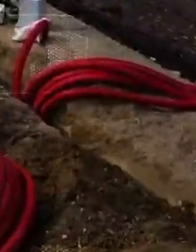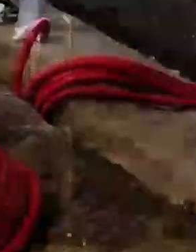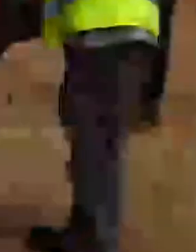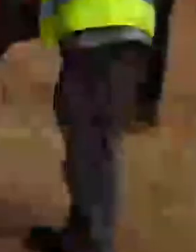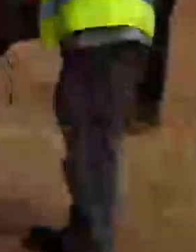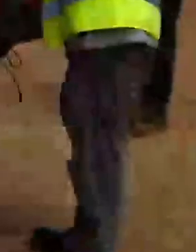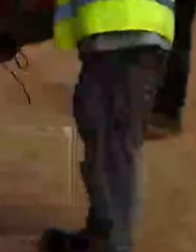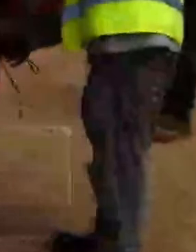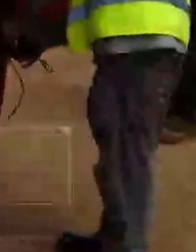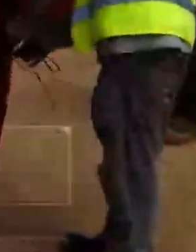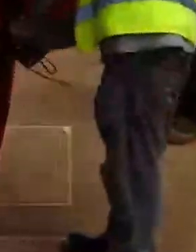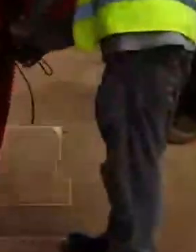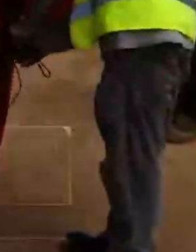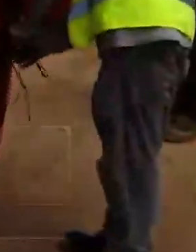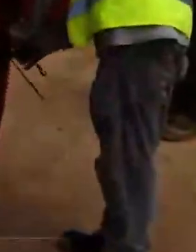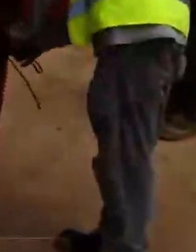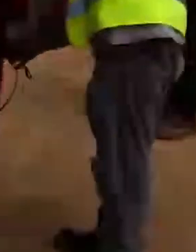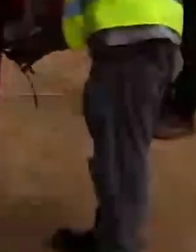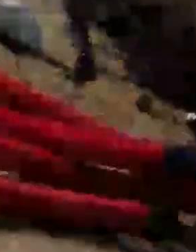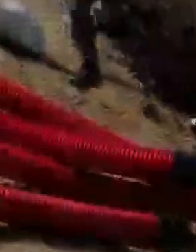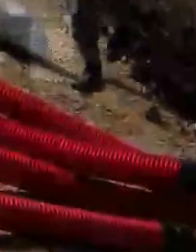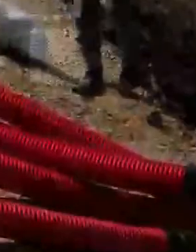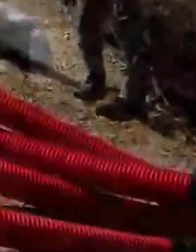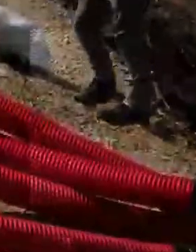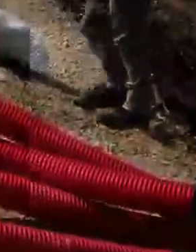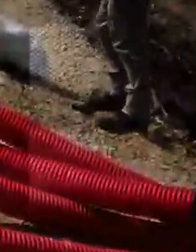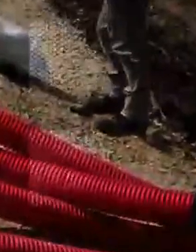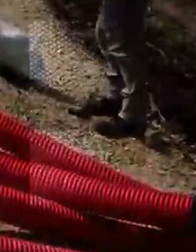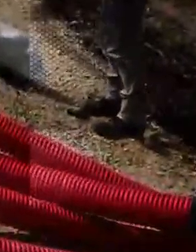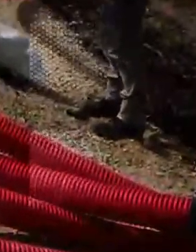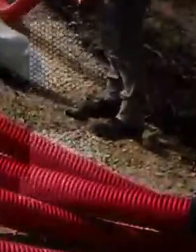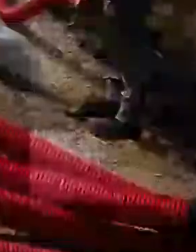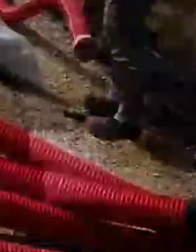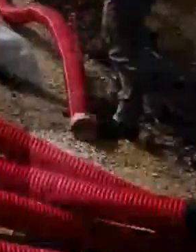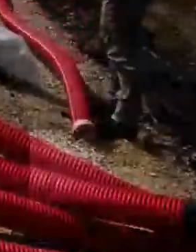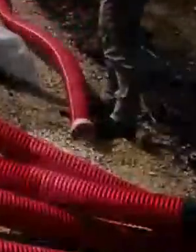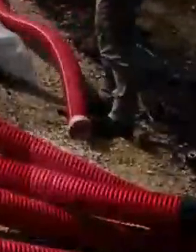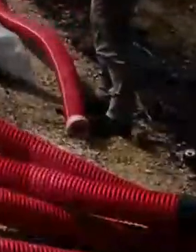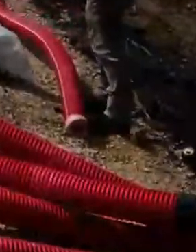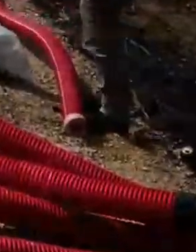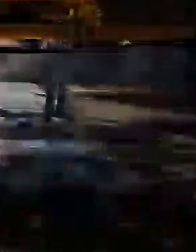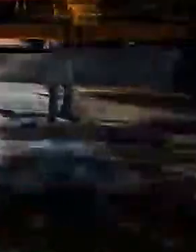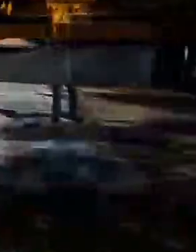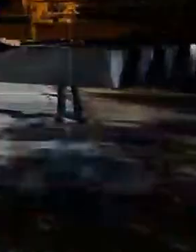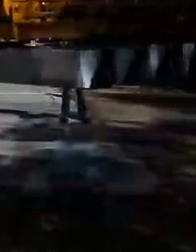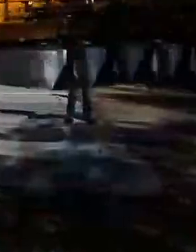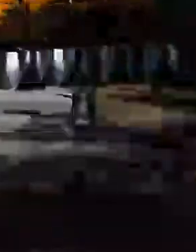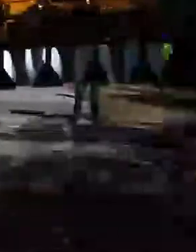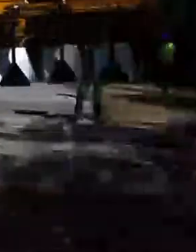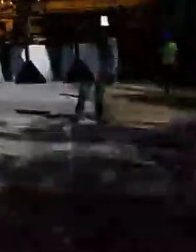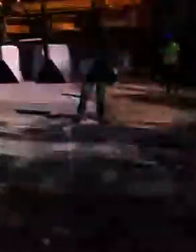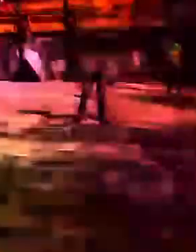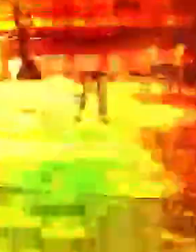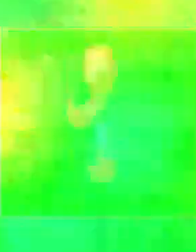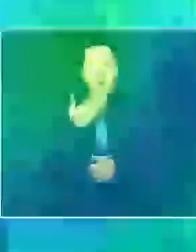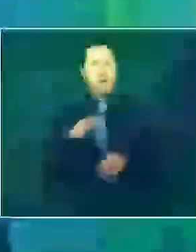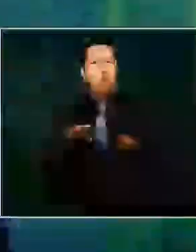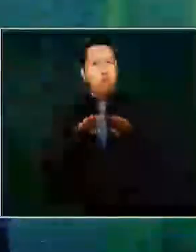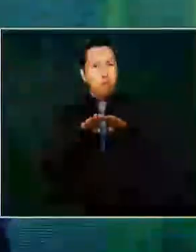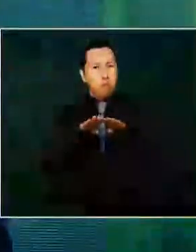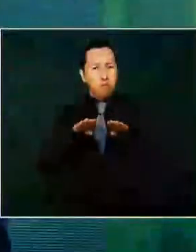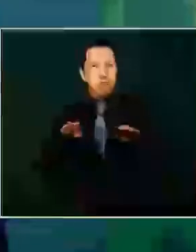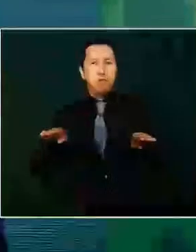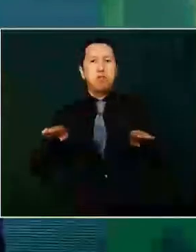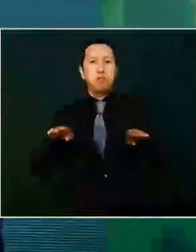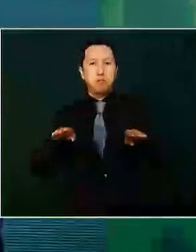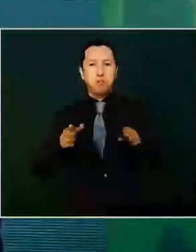décadas se concentró en la región norte de la península de Yucatán, principalmente en Cancún, Playa del Carmen y Cozumel. Eso